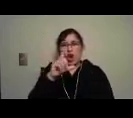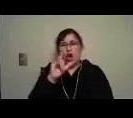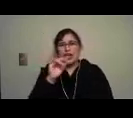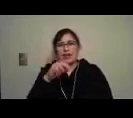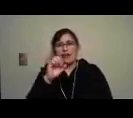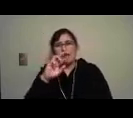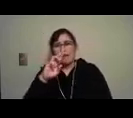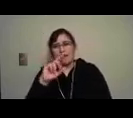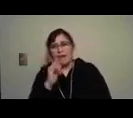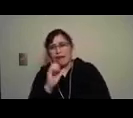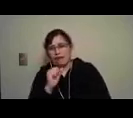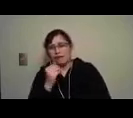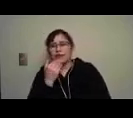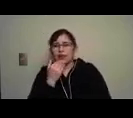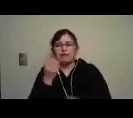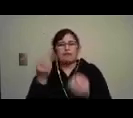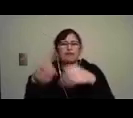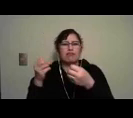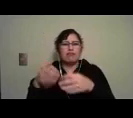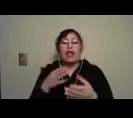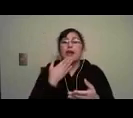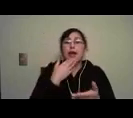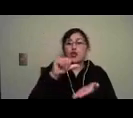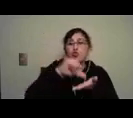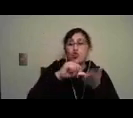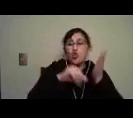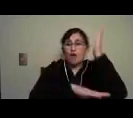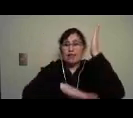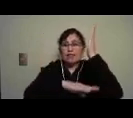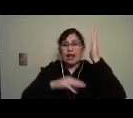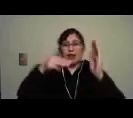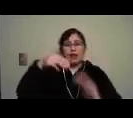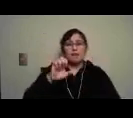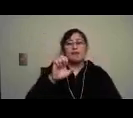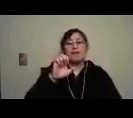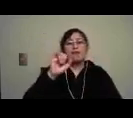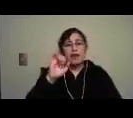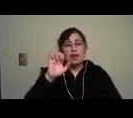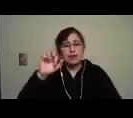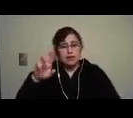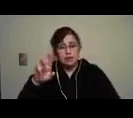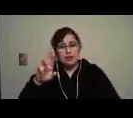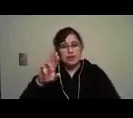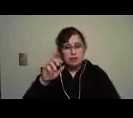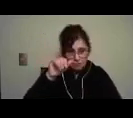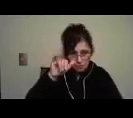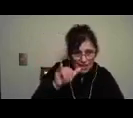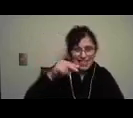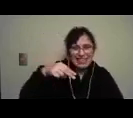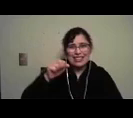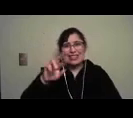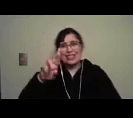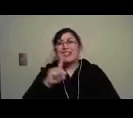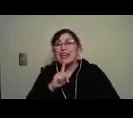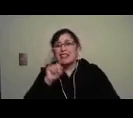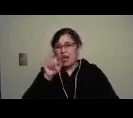Meyer, ya, y en el área septal. El núcleo basal de Meyer es el lugar donde en gran medida se produce acetilcolina,